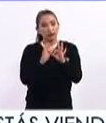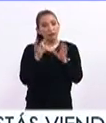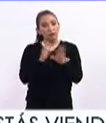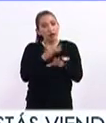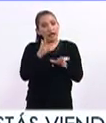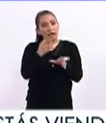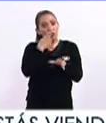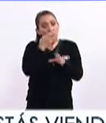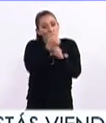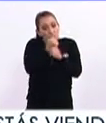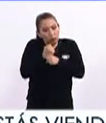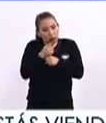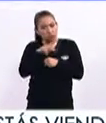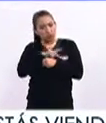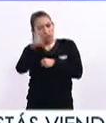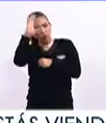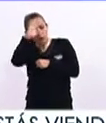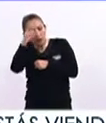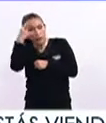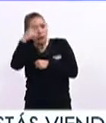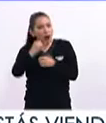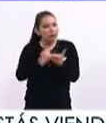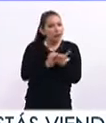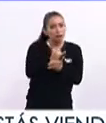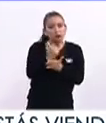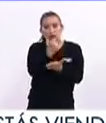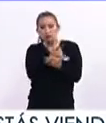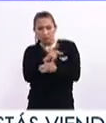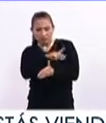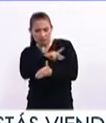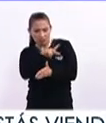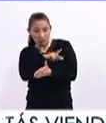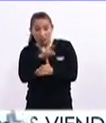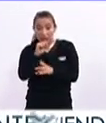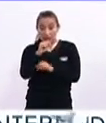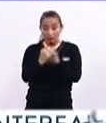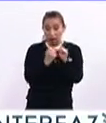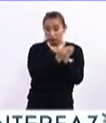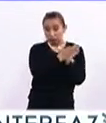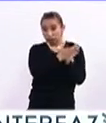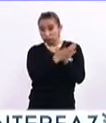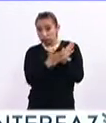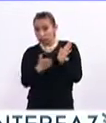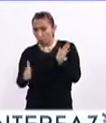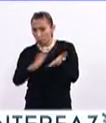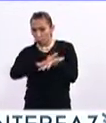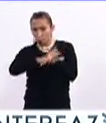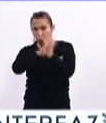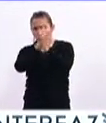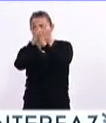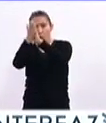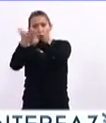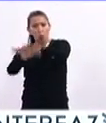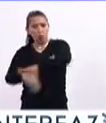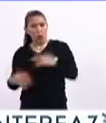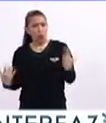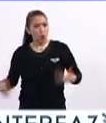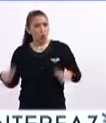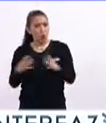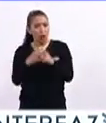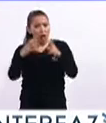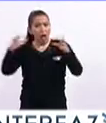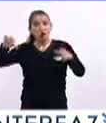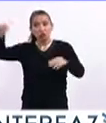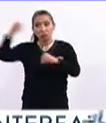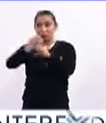se apropian de la cultura democrática de una ciudad que en estos 20 años pues, ha hecho una evolución como pocos